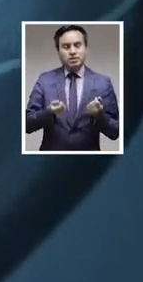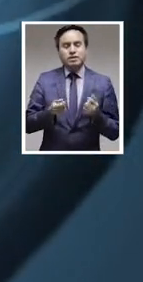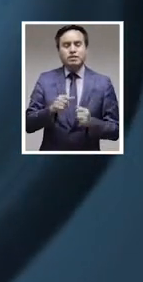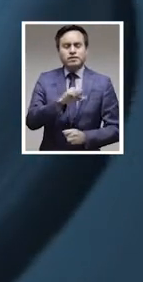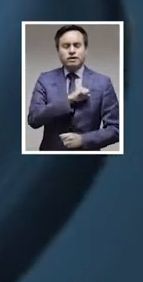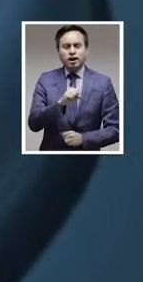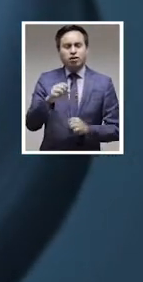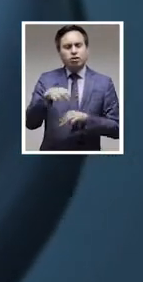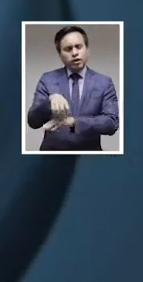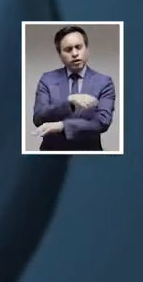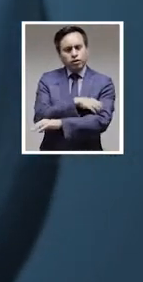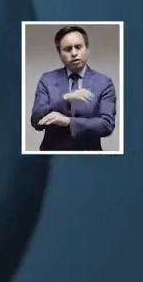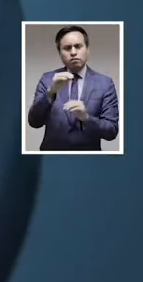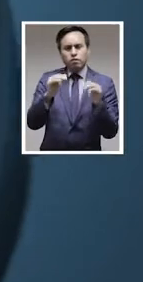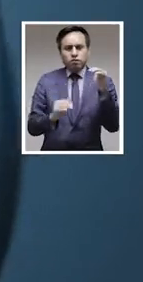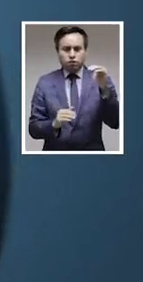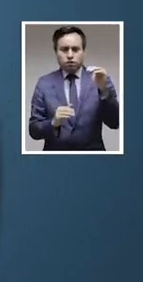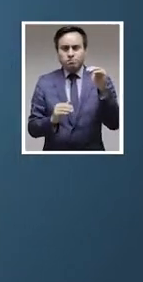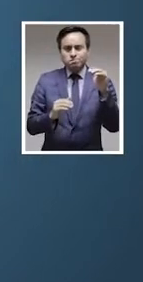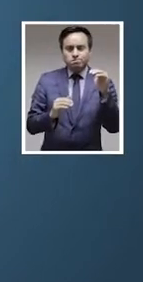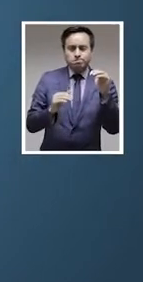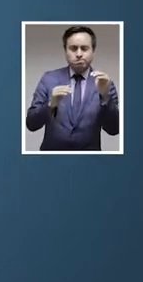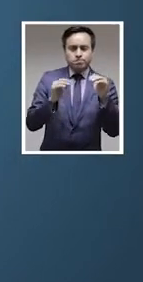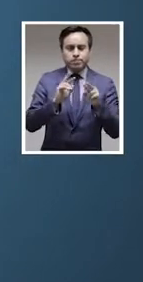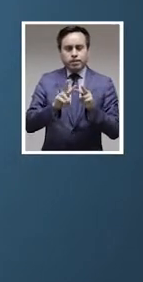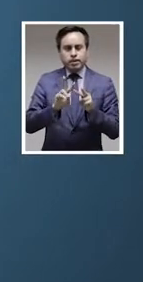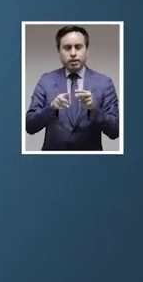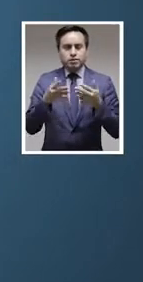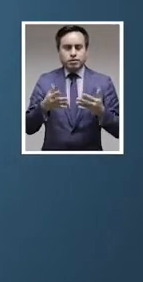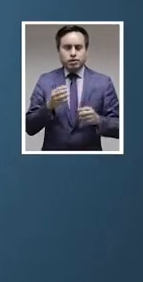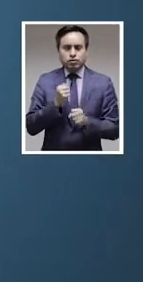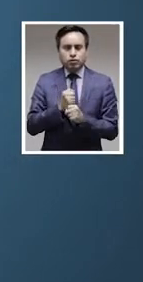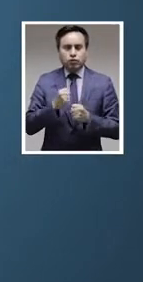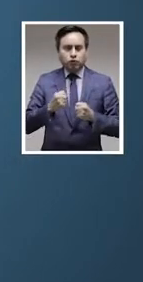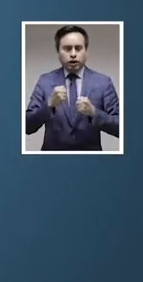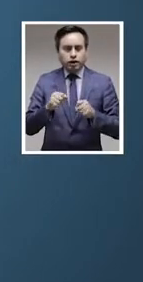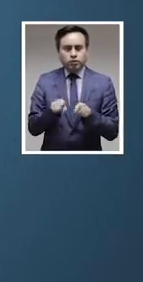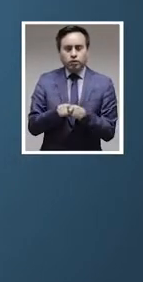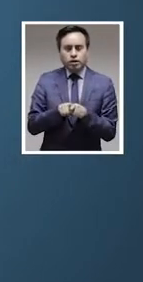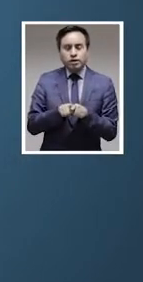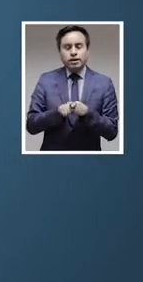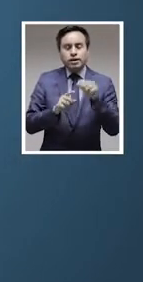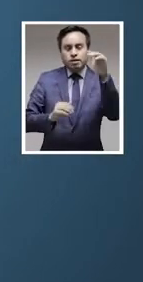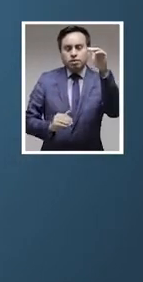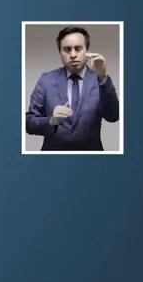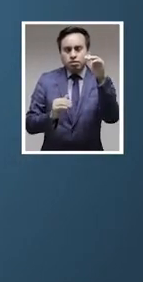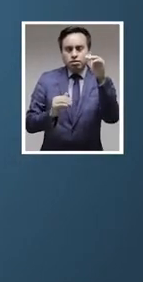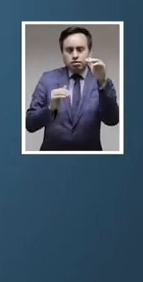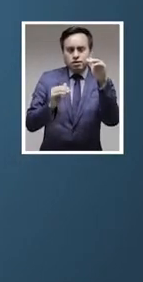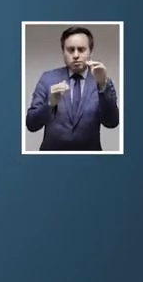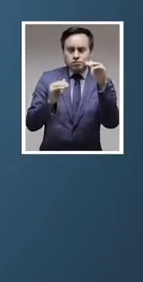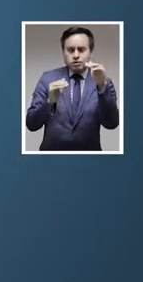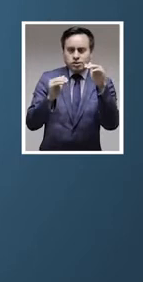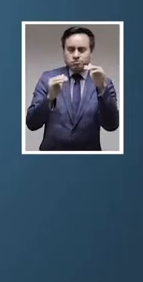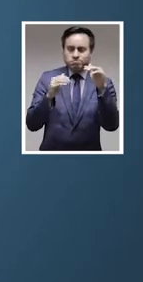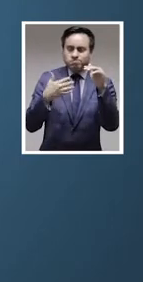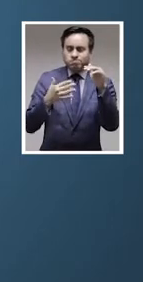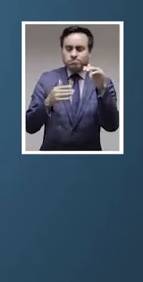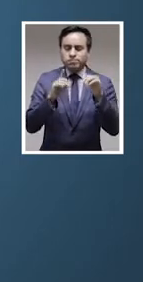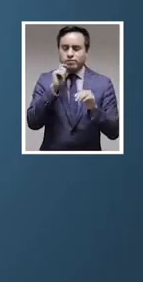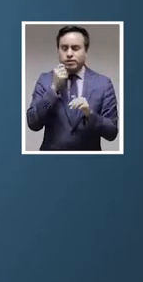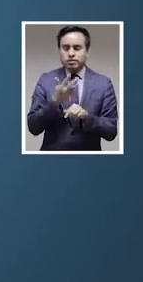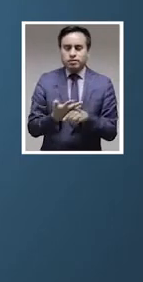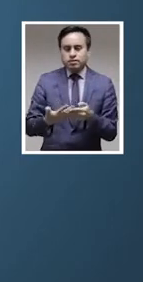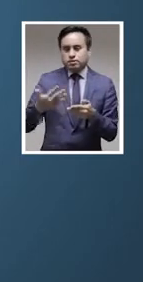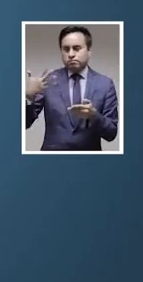Santiago y regiones también es un objetivo en el que estamos trabajando fuertemente, en reducir esa diferencia tan grande que